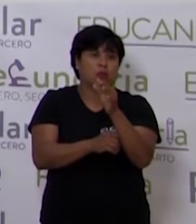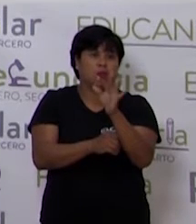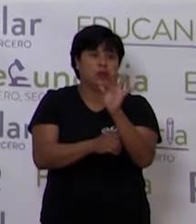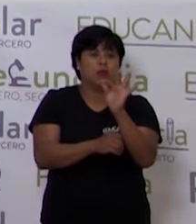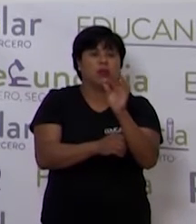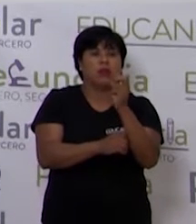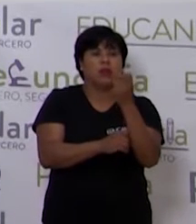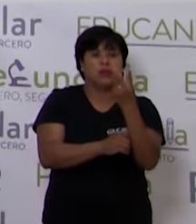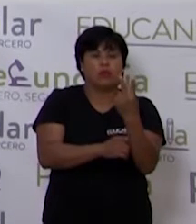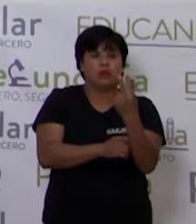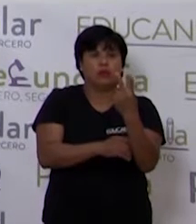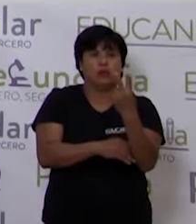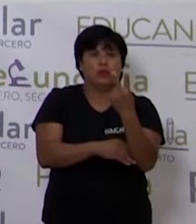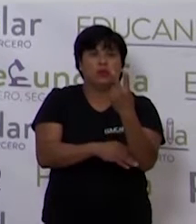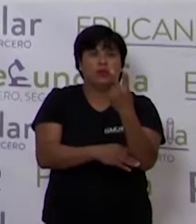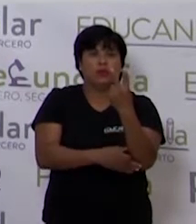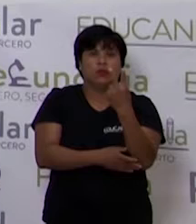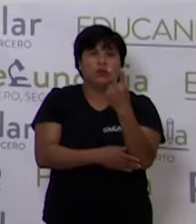46.